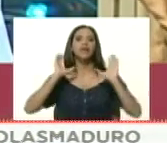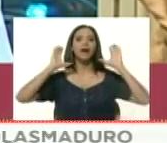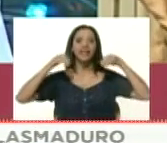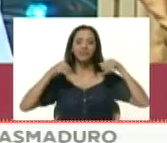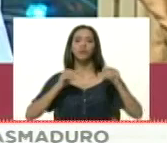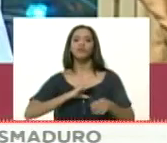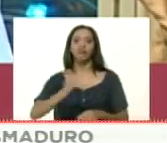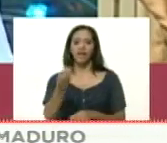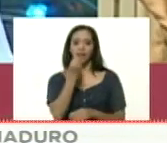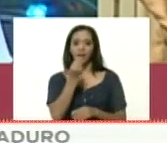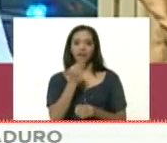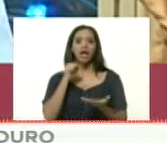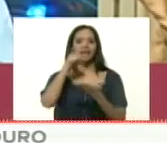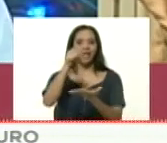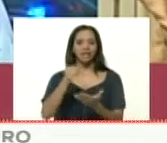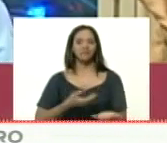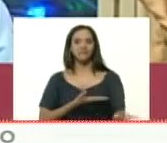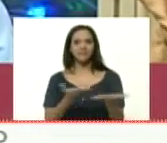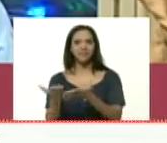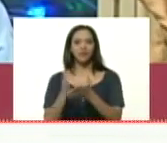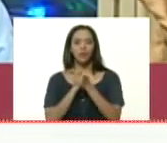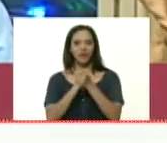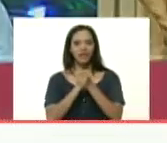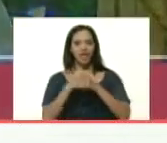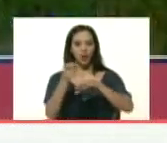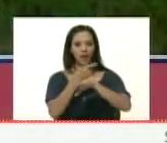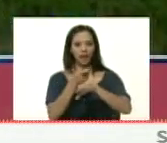alimentaria, por los CLAP. Adelante, compañero gobernador.